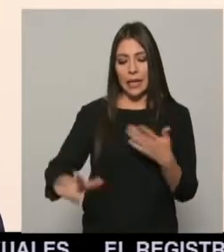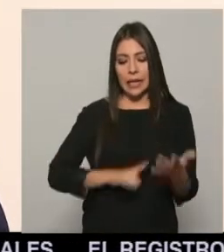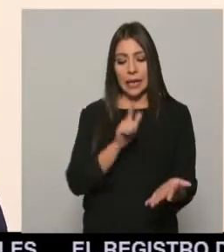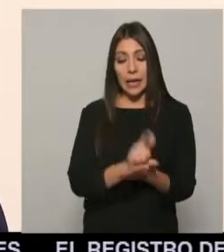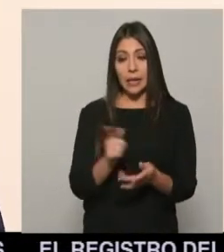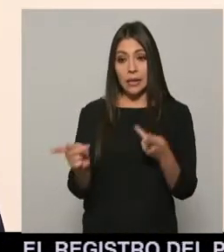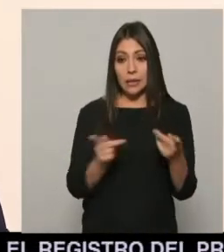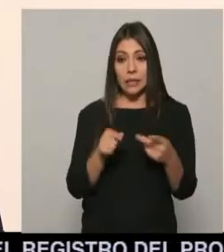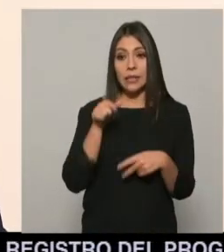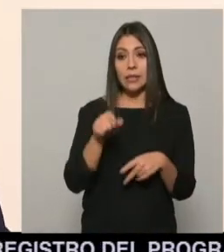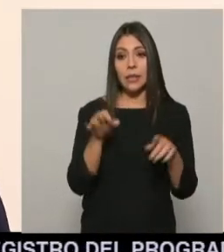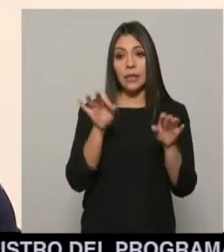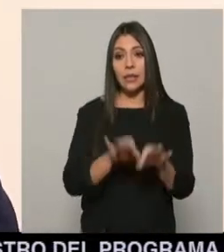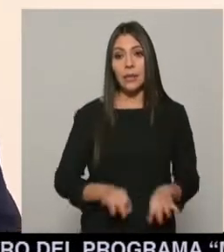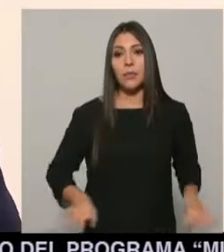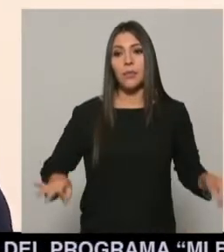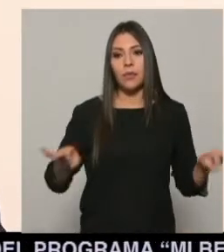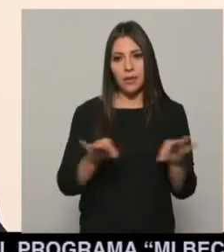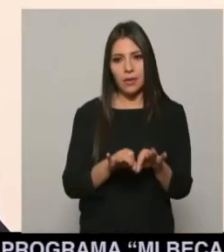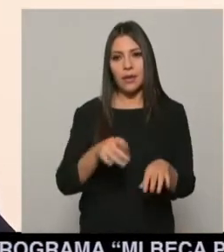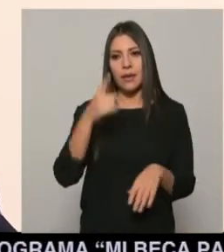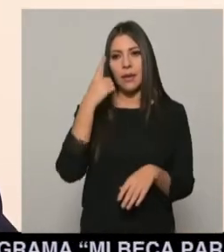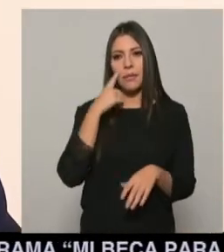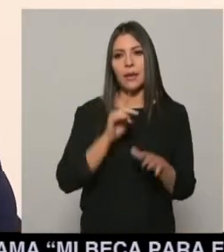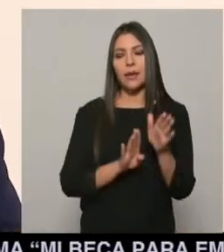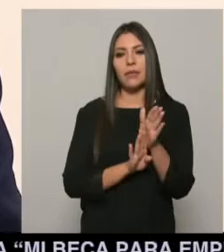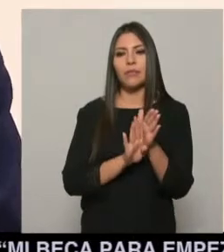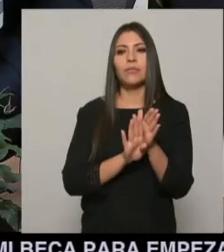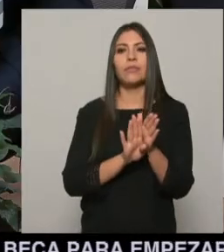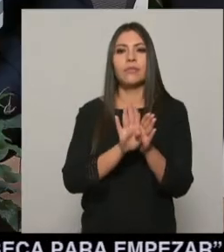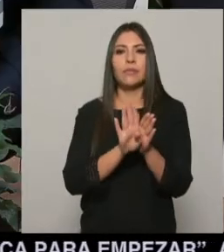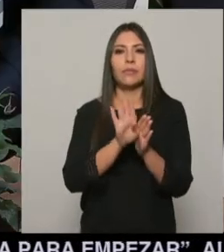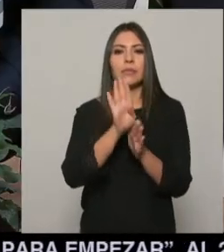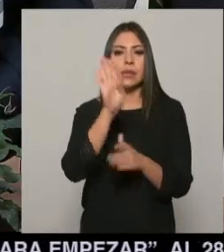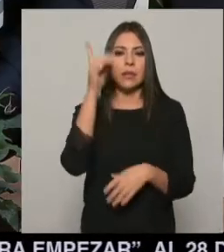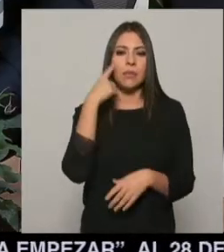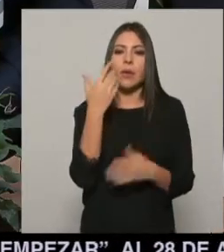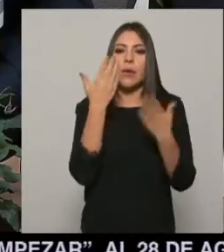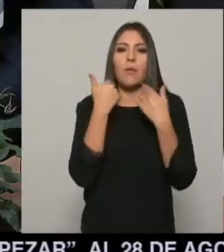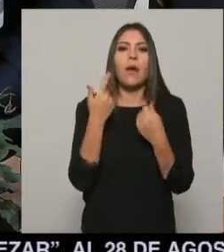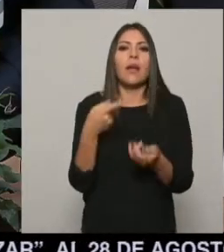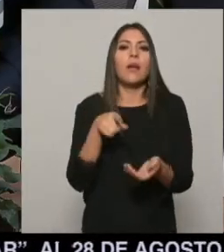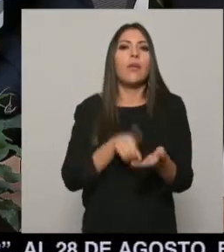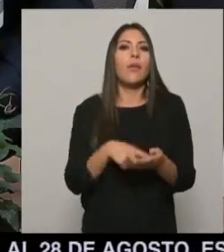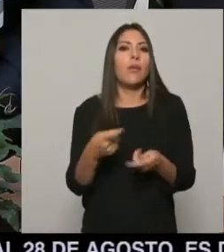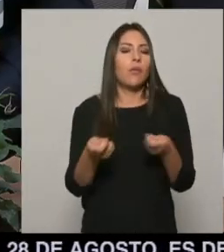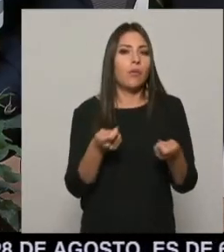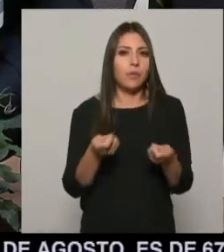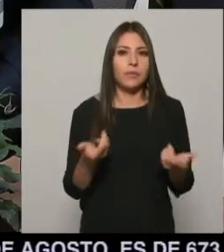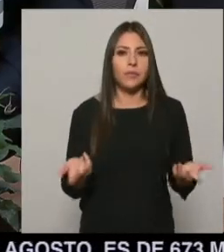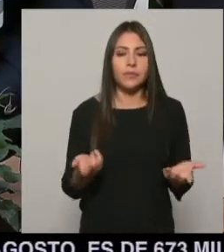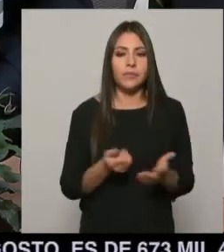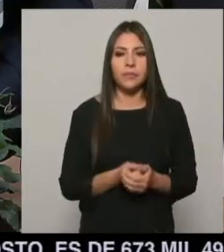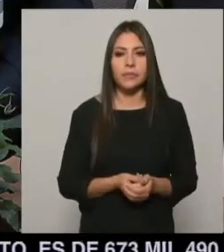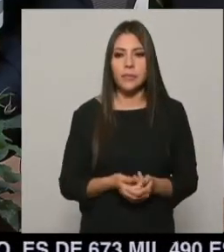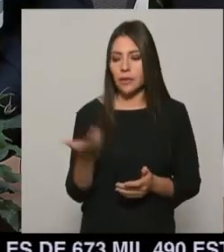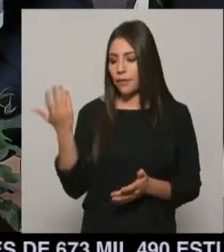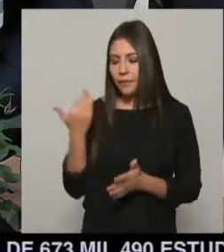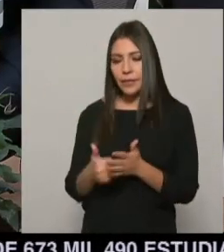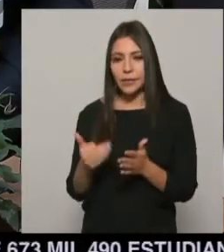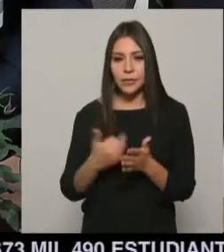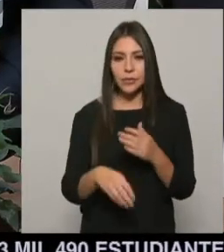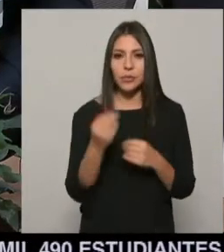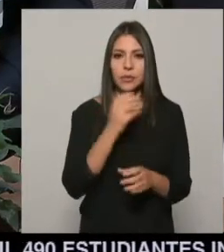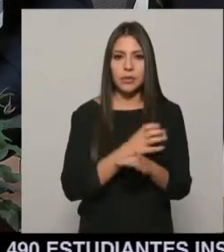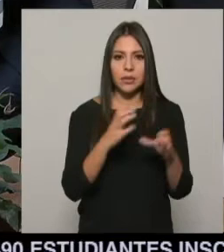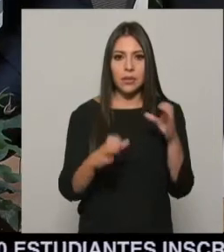importante para poner un orden a este crecimiento sin control. En fin, son muchos los pendientes. Yo te